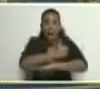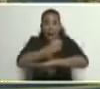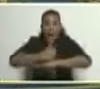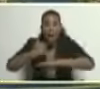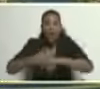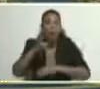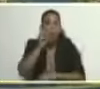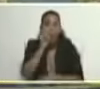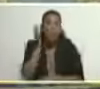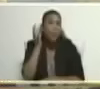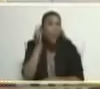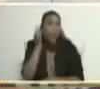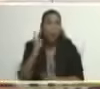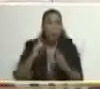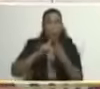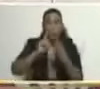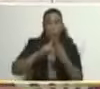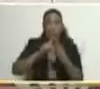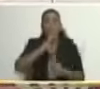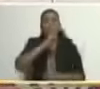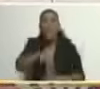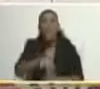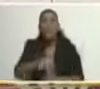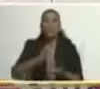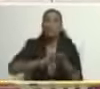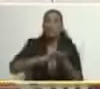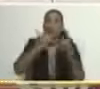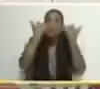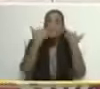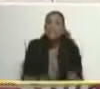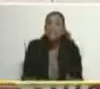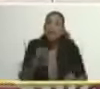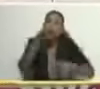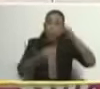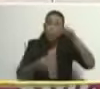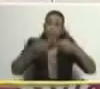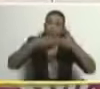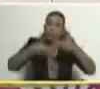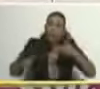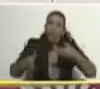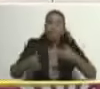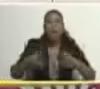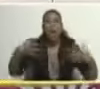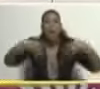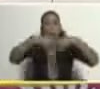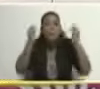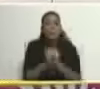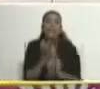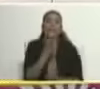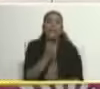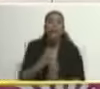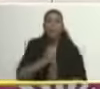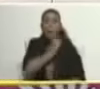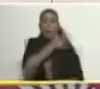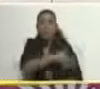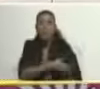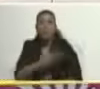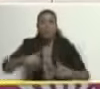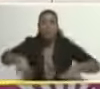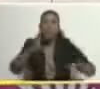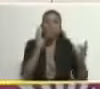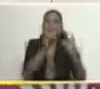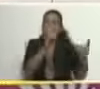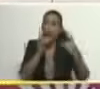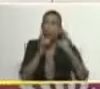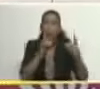y jefes de gobierno, uno, demandamos una solución amplia, justa y duradera al conflicto israelí-palestino a través del